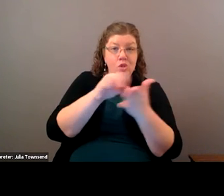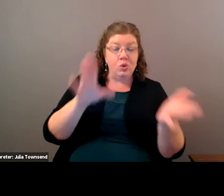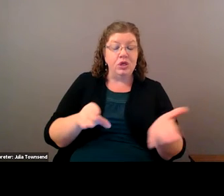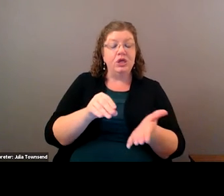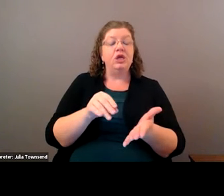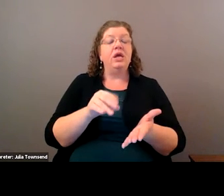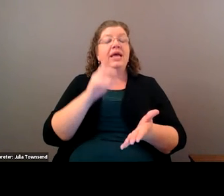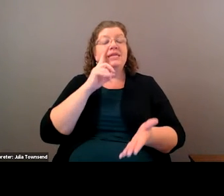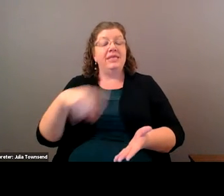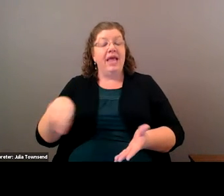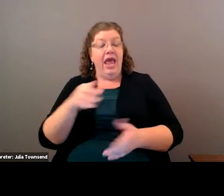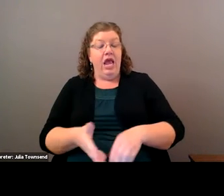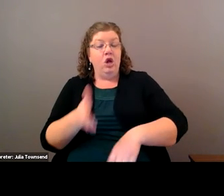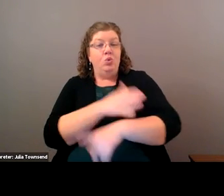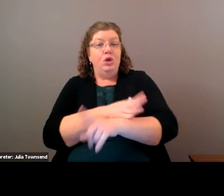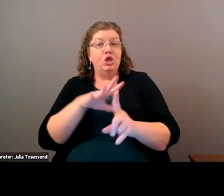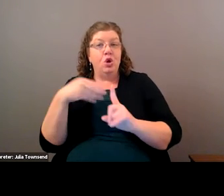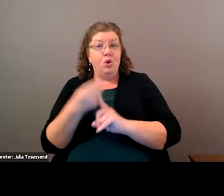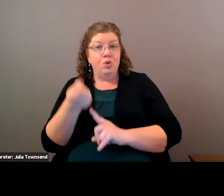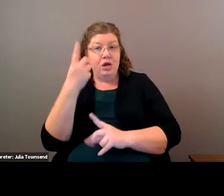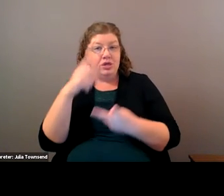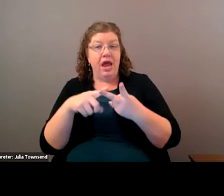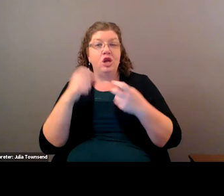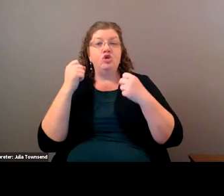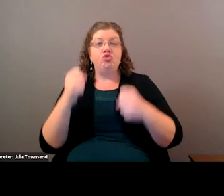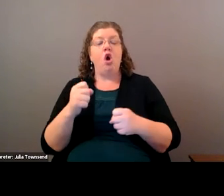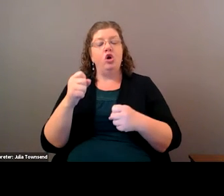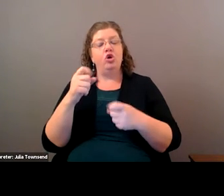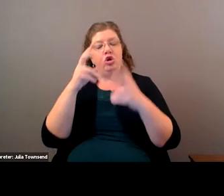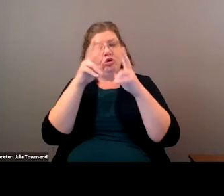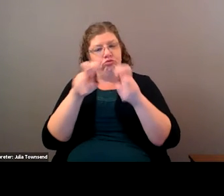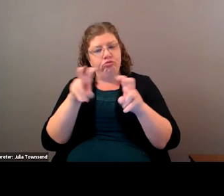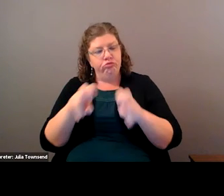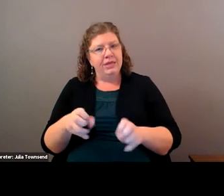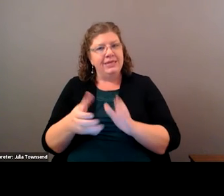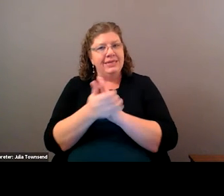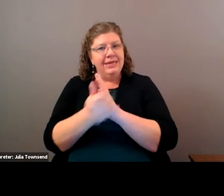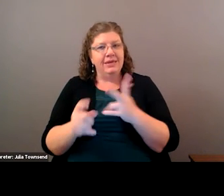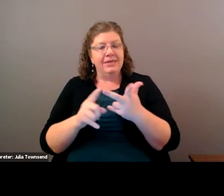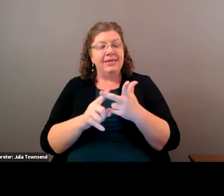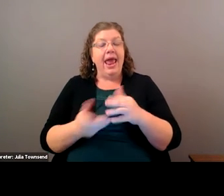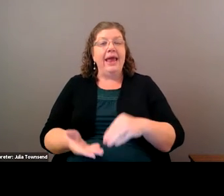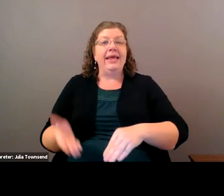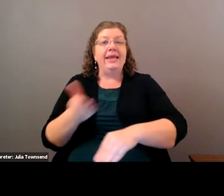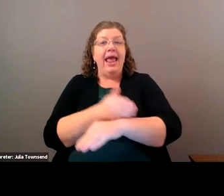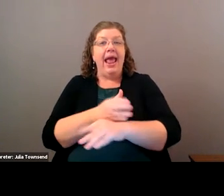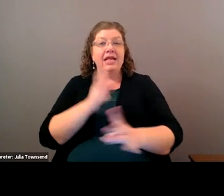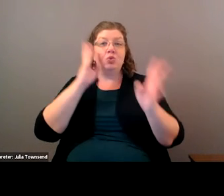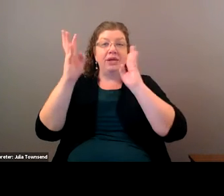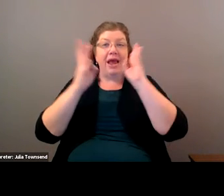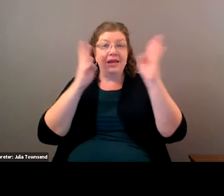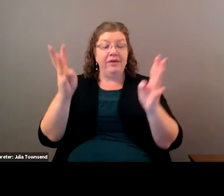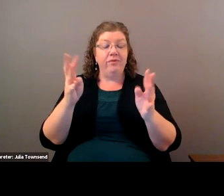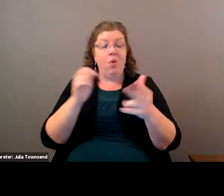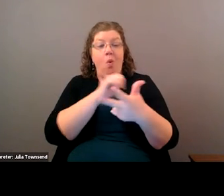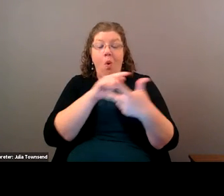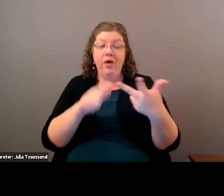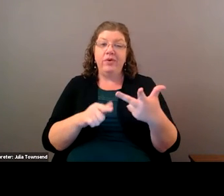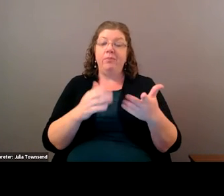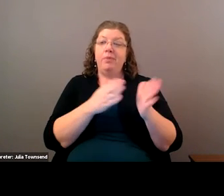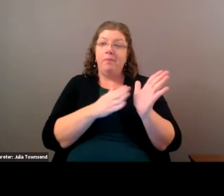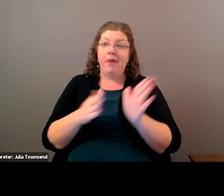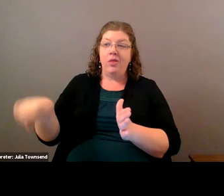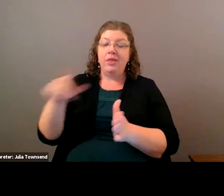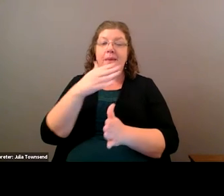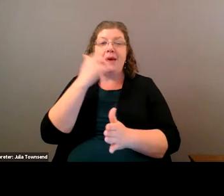El tener la inclusividad y la diversidad en el salón es importante porque esto permite que los estudiantes sean más creativos y todo